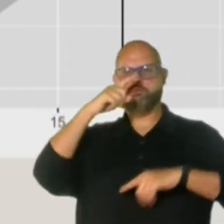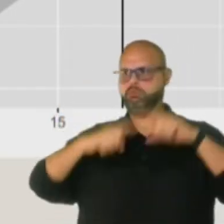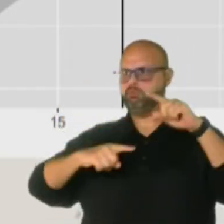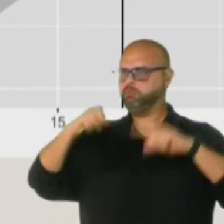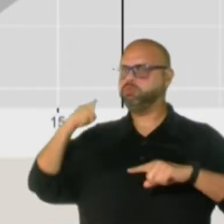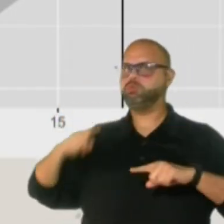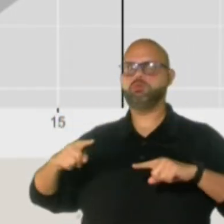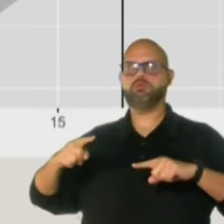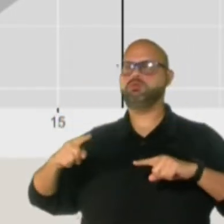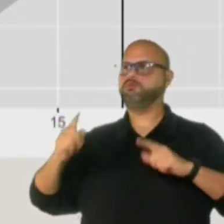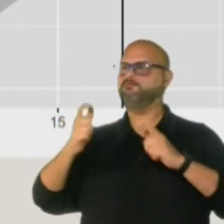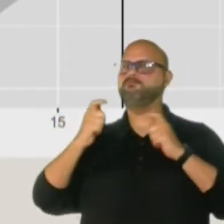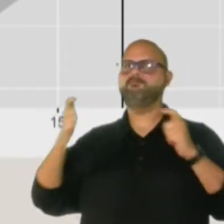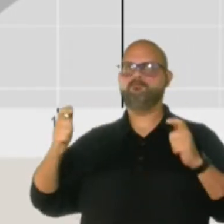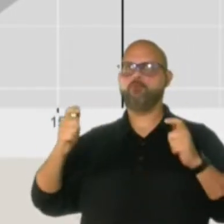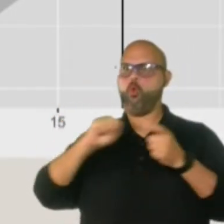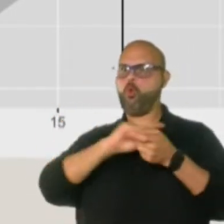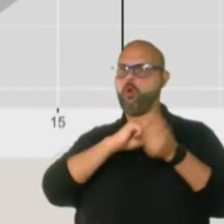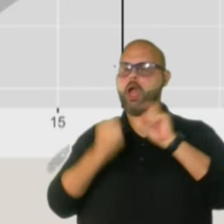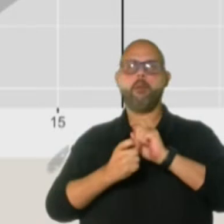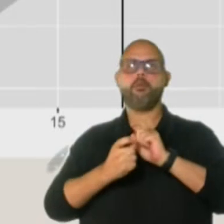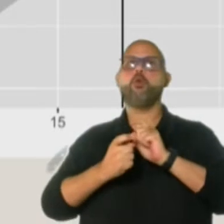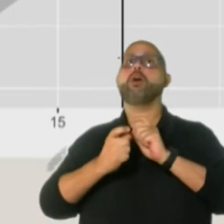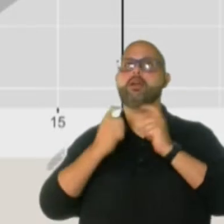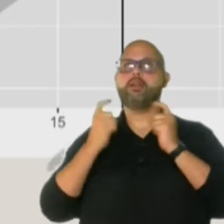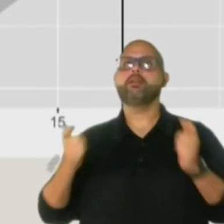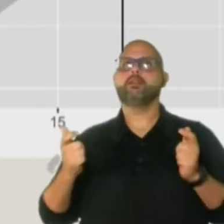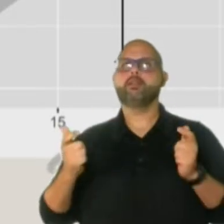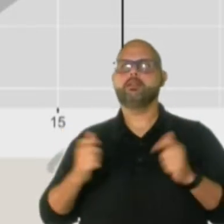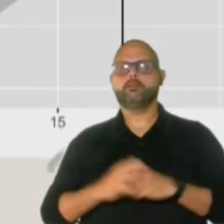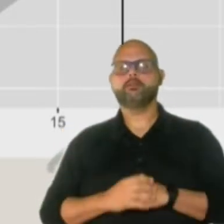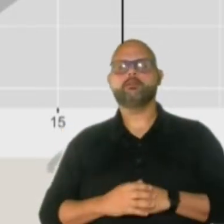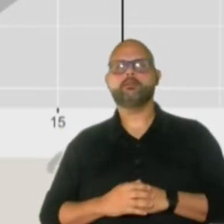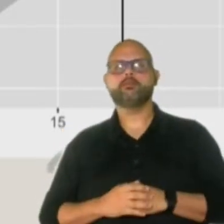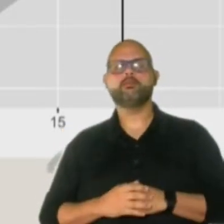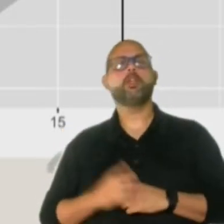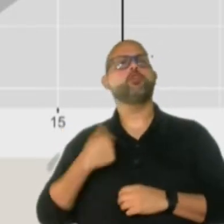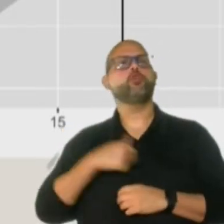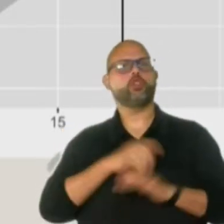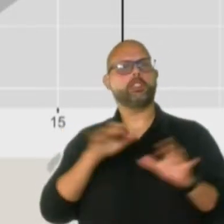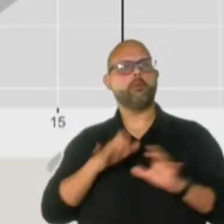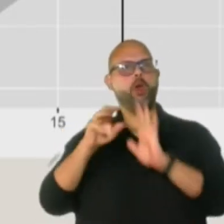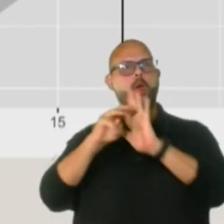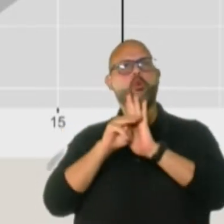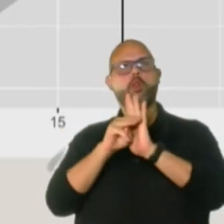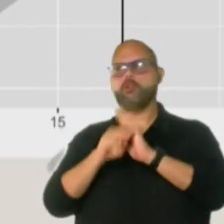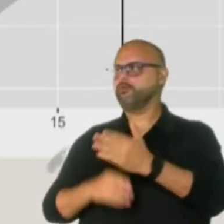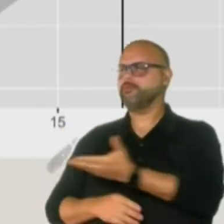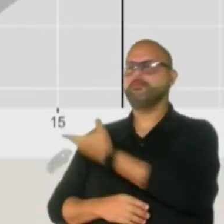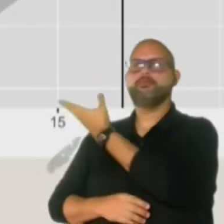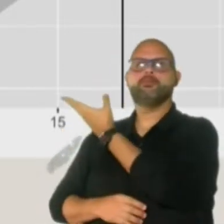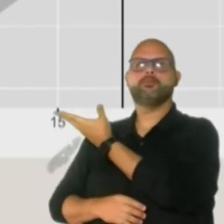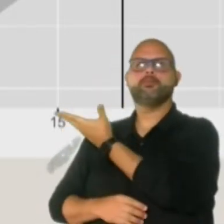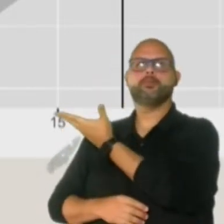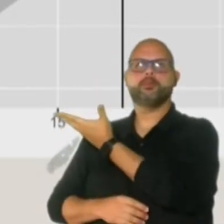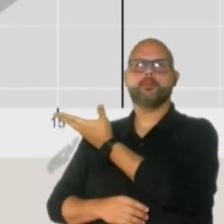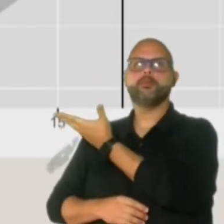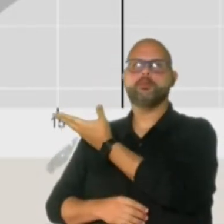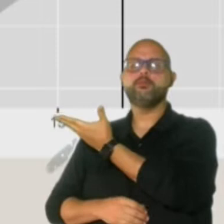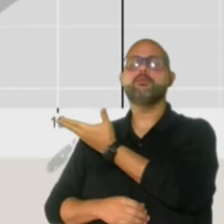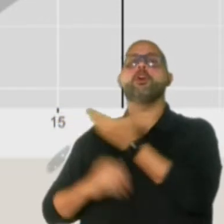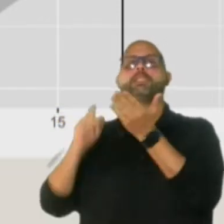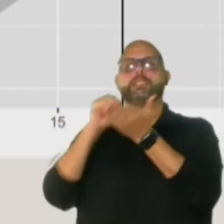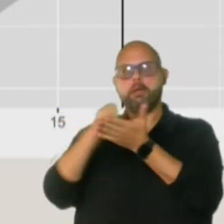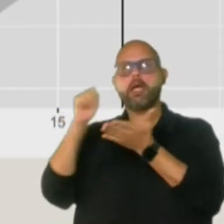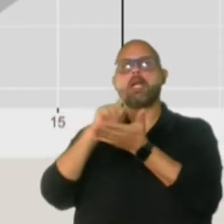esa fluctuación, para eliminar ese ruido, se hace este modelo que nos presentan los datos semanales.